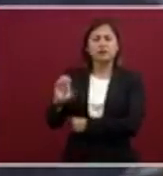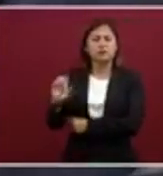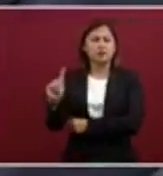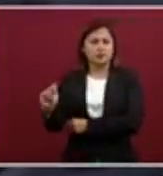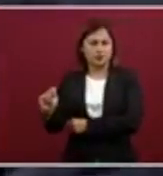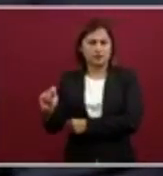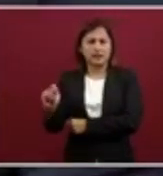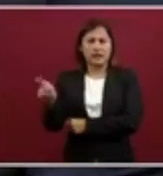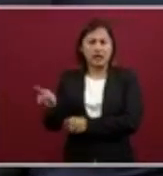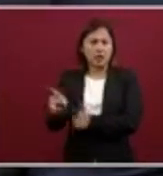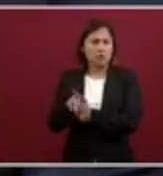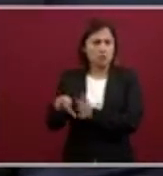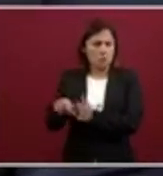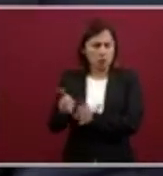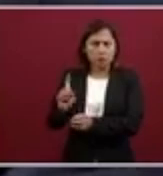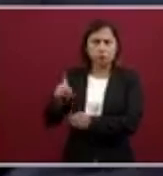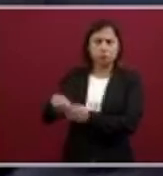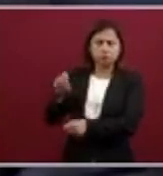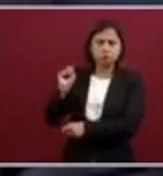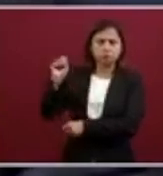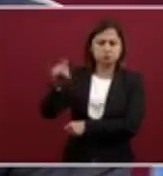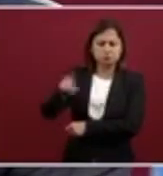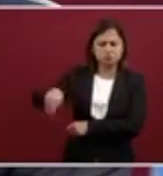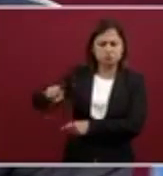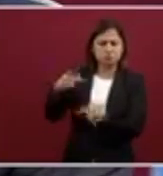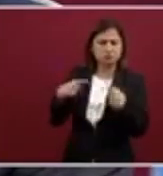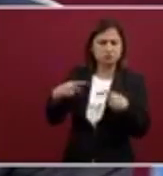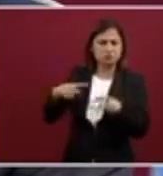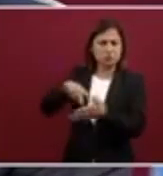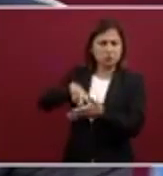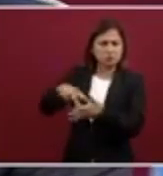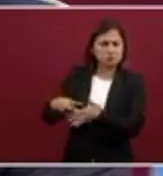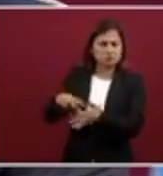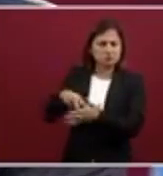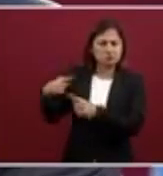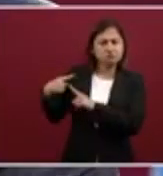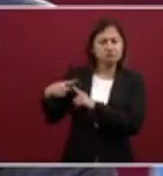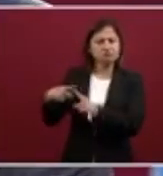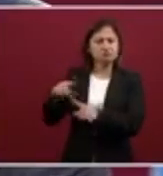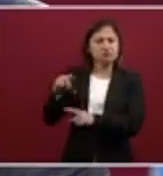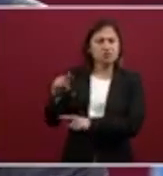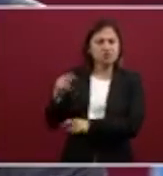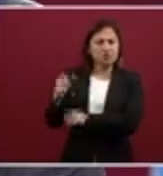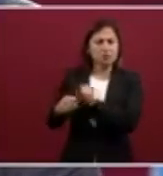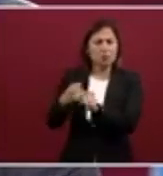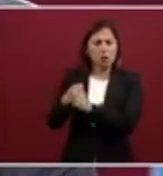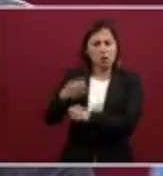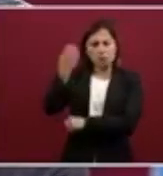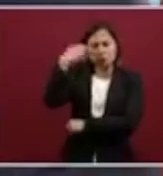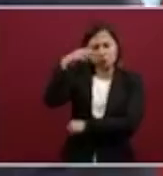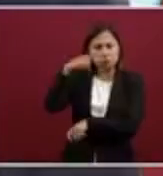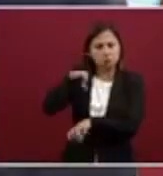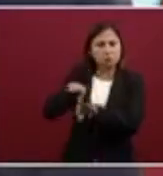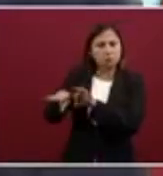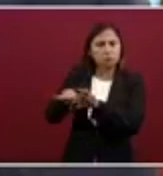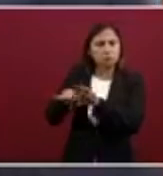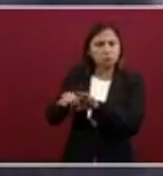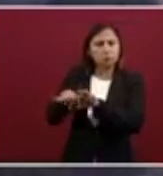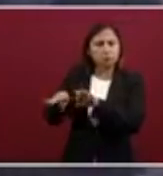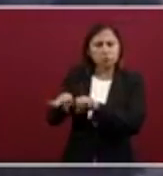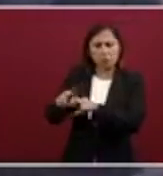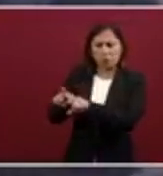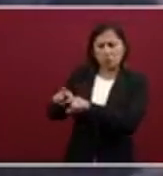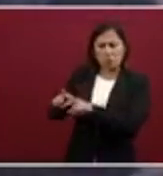sindicalizados, son ingenieros, gente con 20, 25 años de experiencia, muy buenos